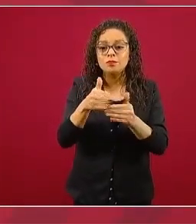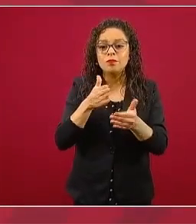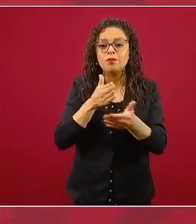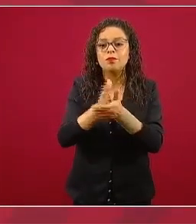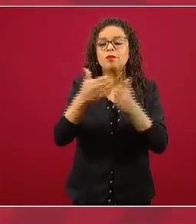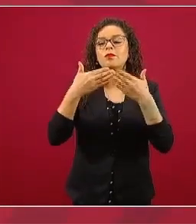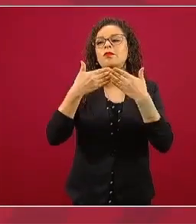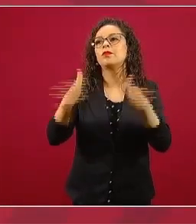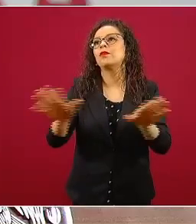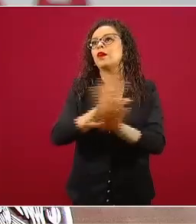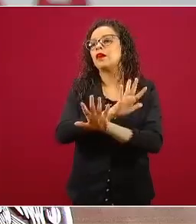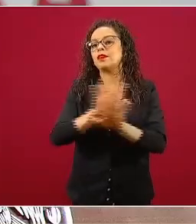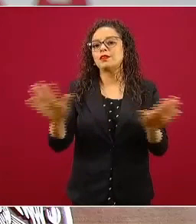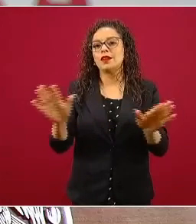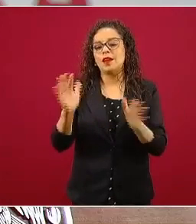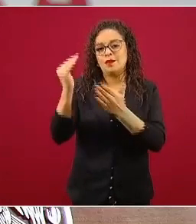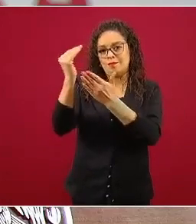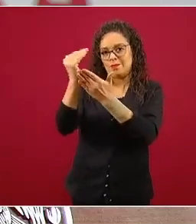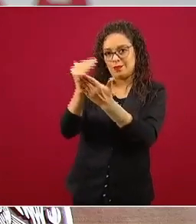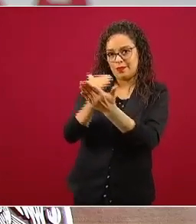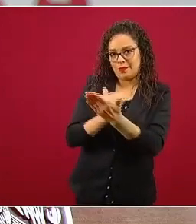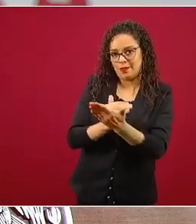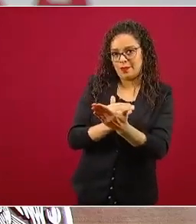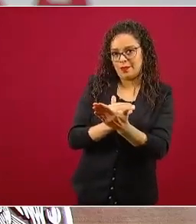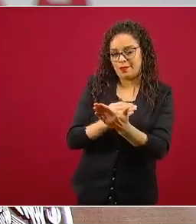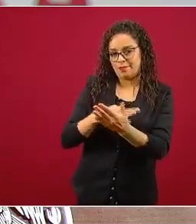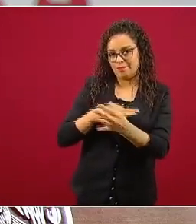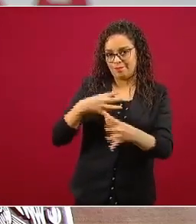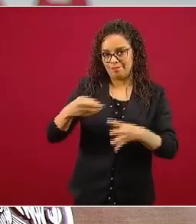Entonces, que estos días,